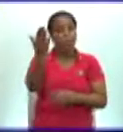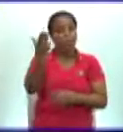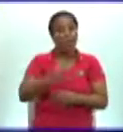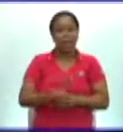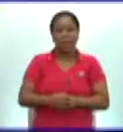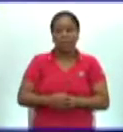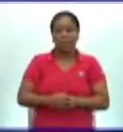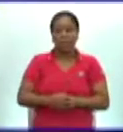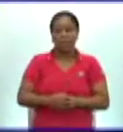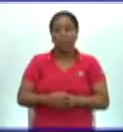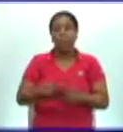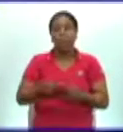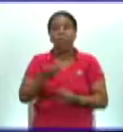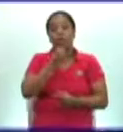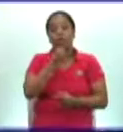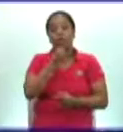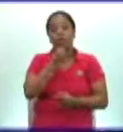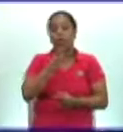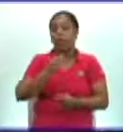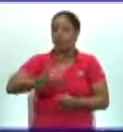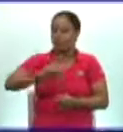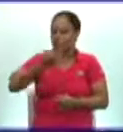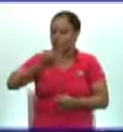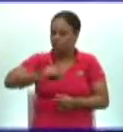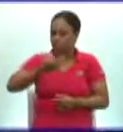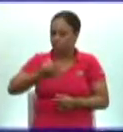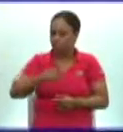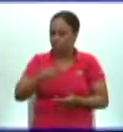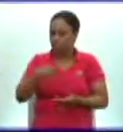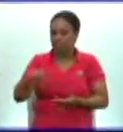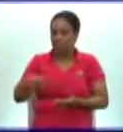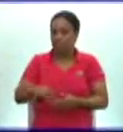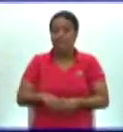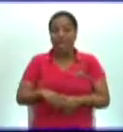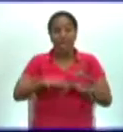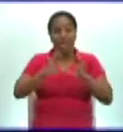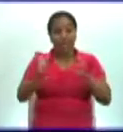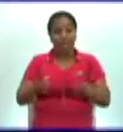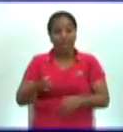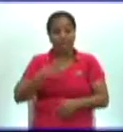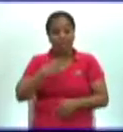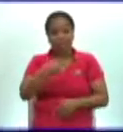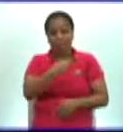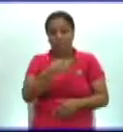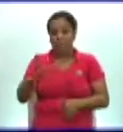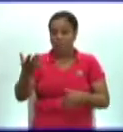que podemos estar planteando que el cuerpo que tiene menor masa